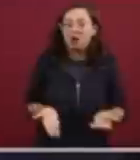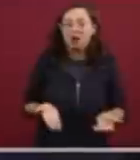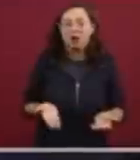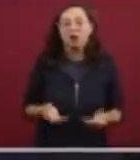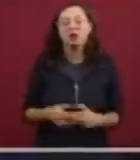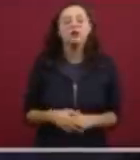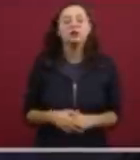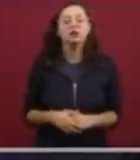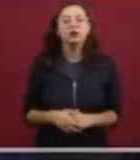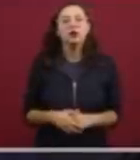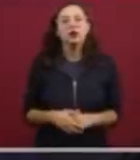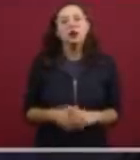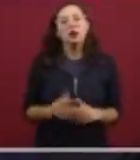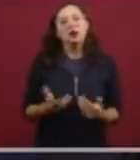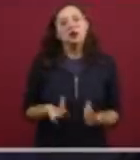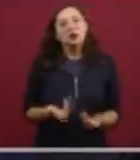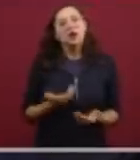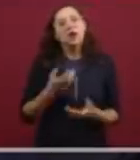si podemos